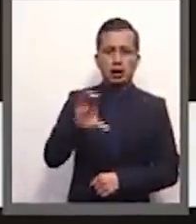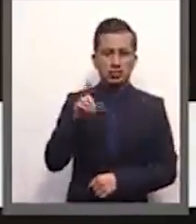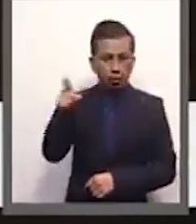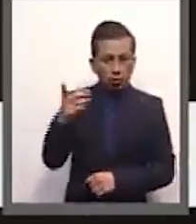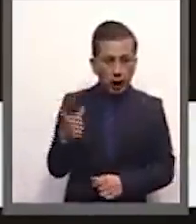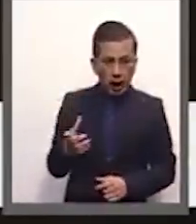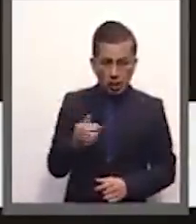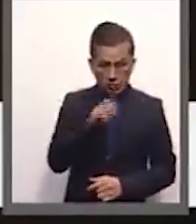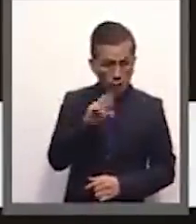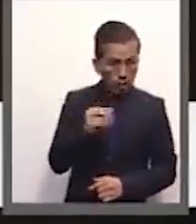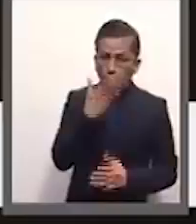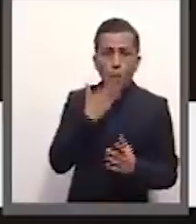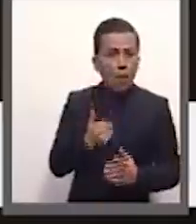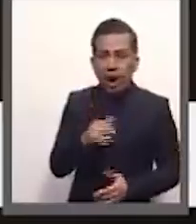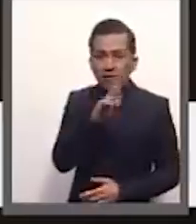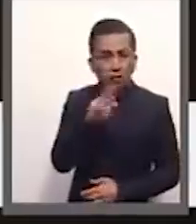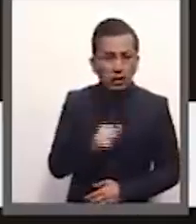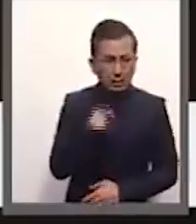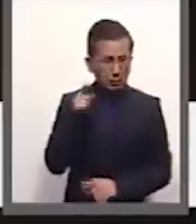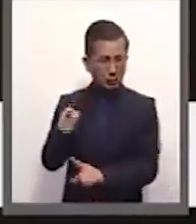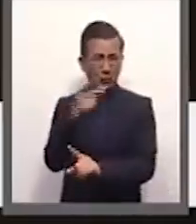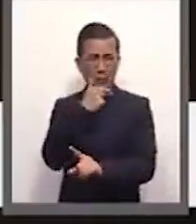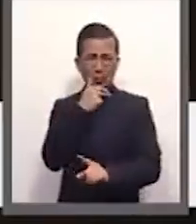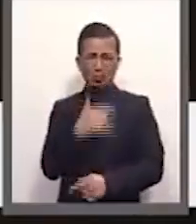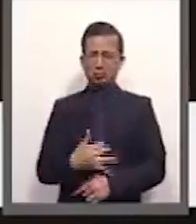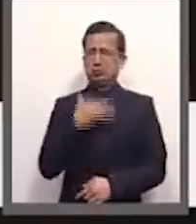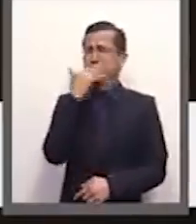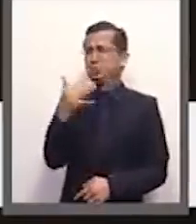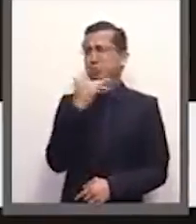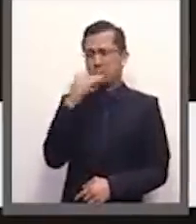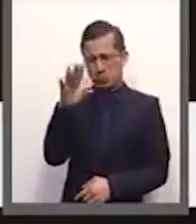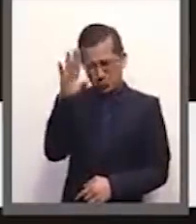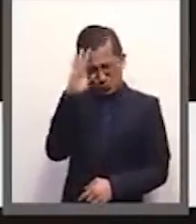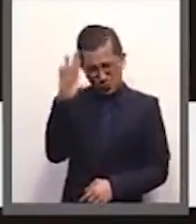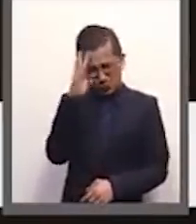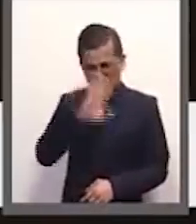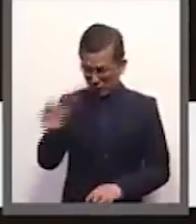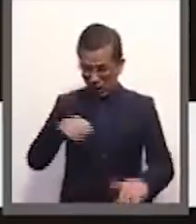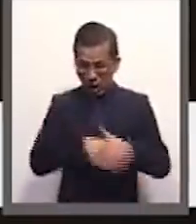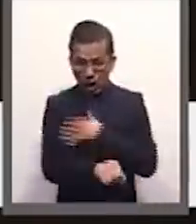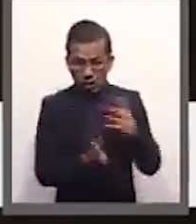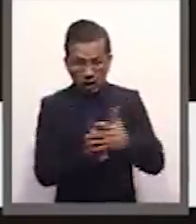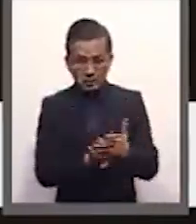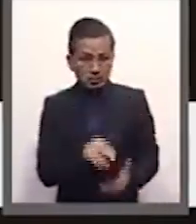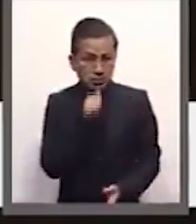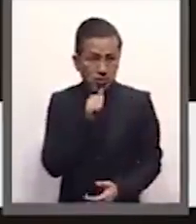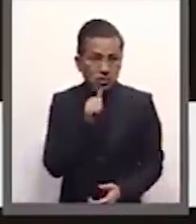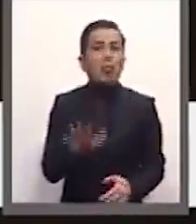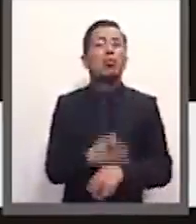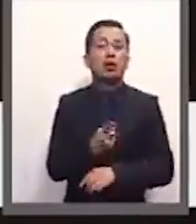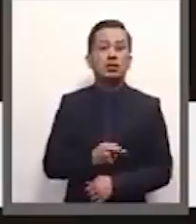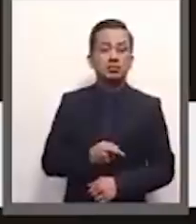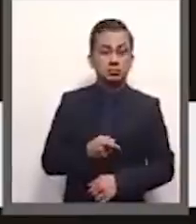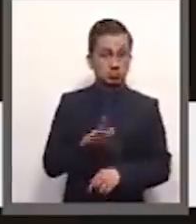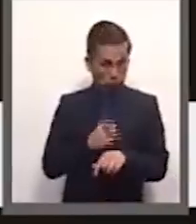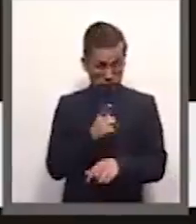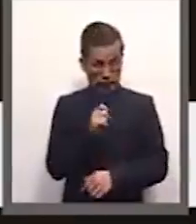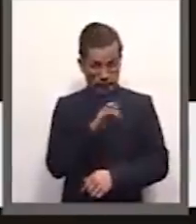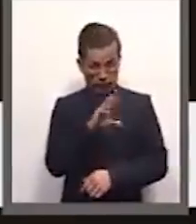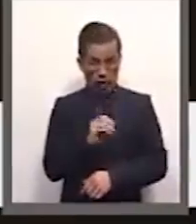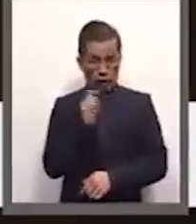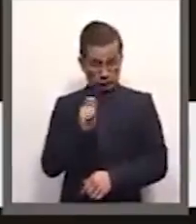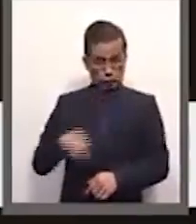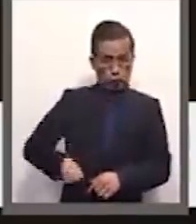un corruptazo de siete suelas y no lo han metido a la cárcel, aunque no tenga fuero, porque es falso que sea el fuero el que da